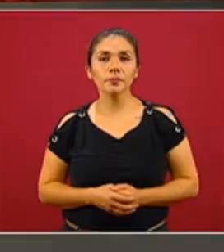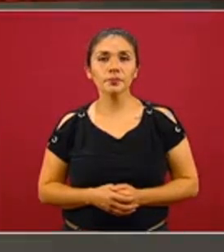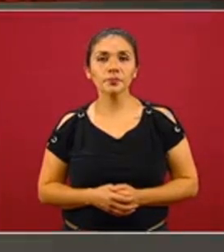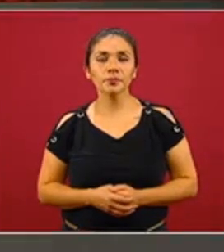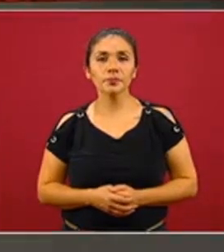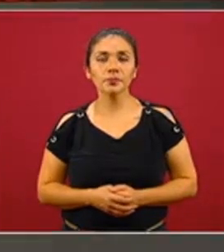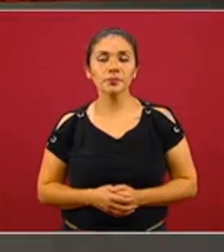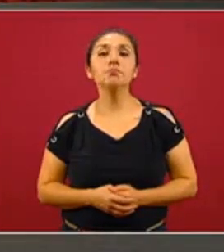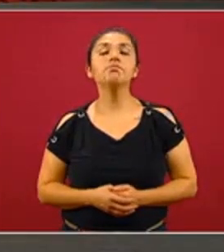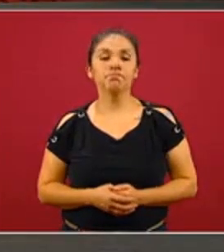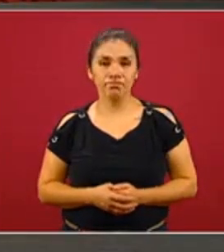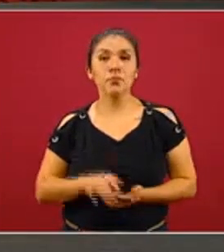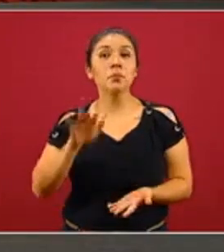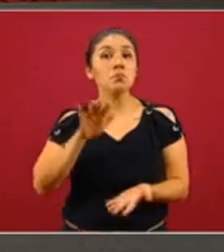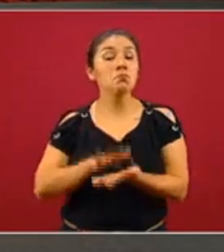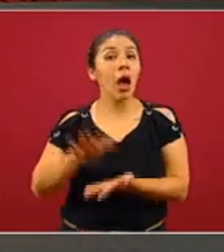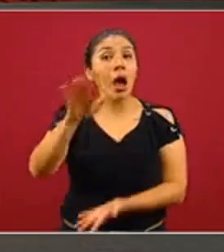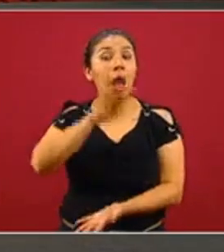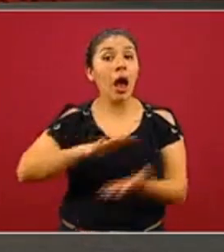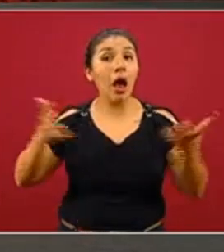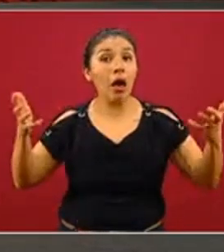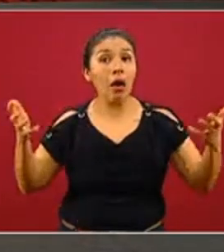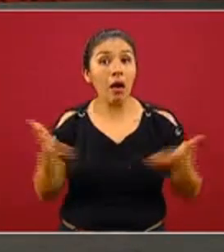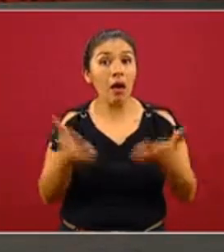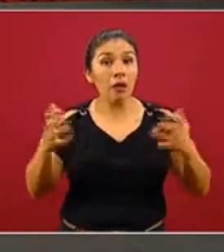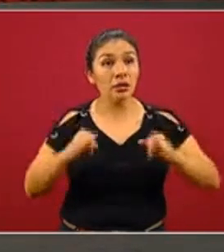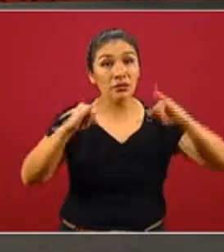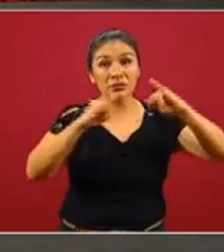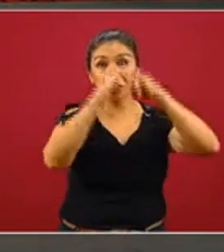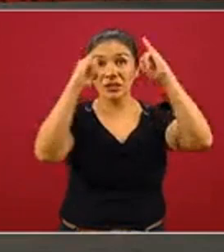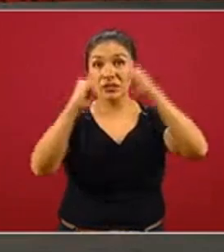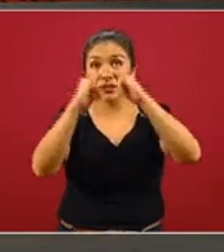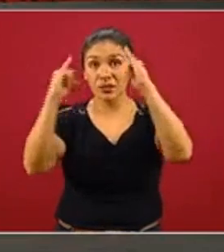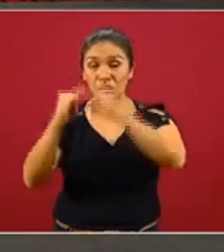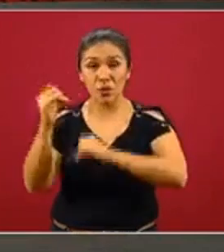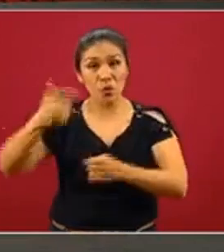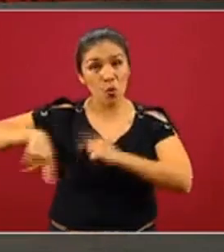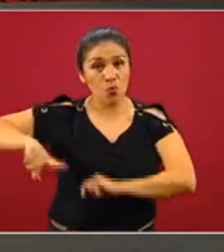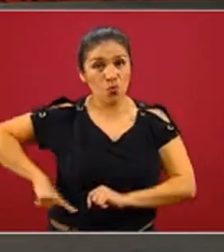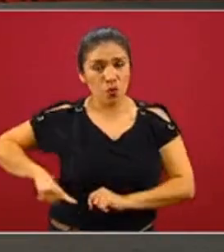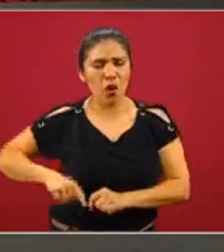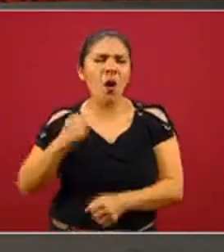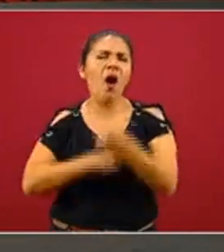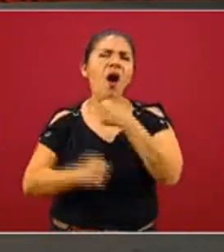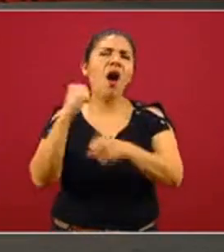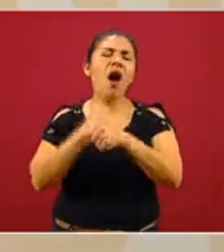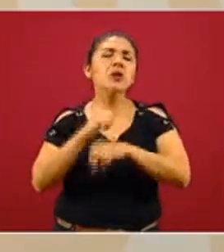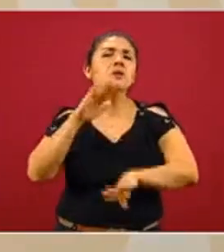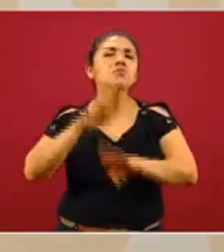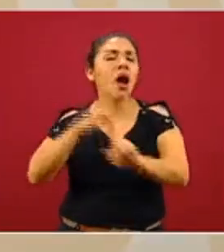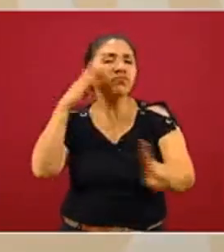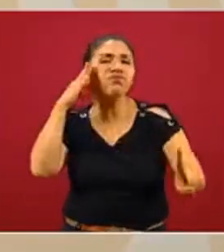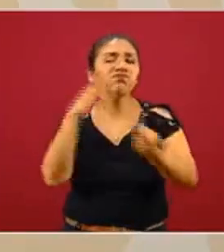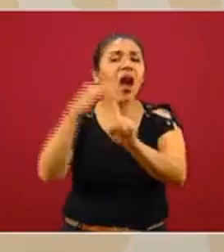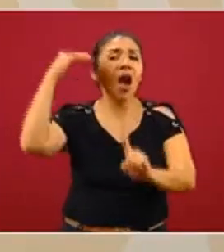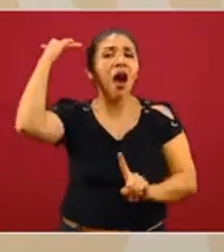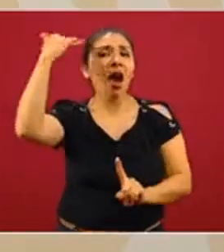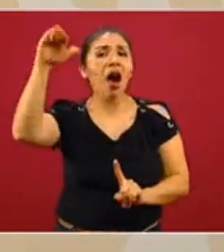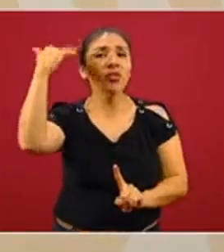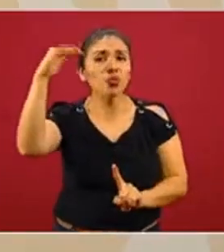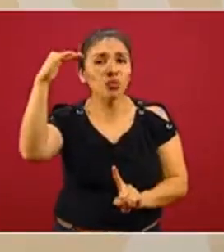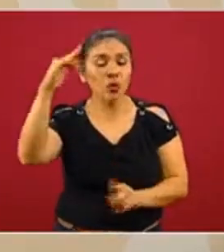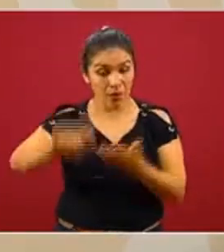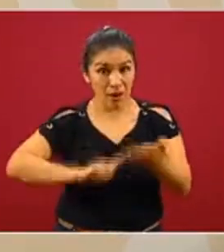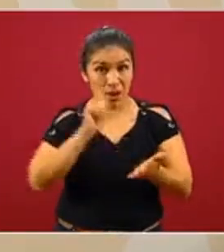La mayor parte de la acción de las instituciones públicas durante muchos años ha tenido un enfoque adultocéntrico. Es decir, la